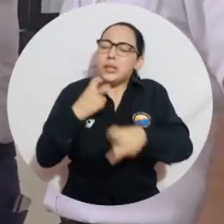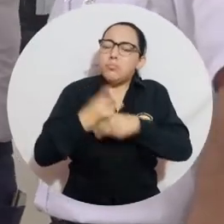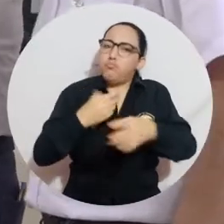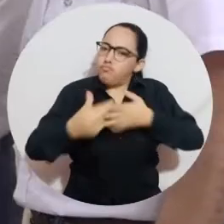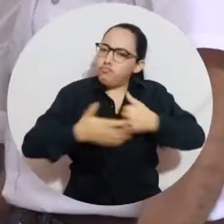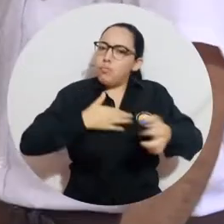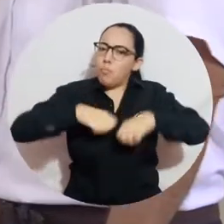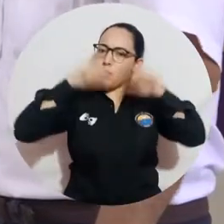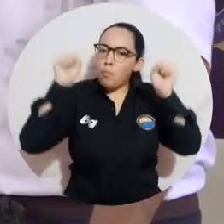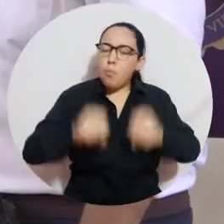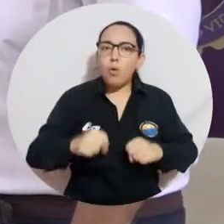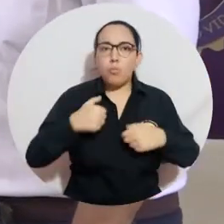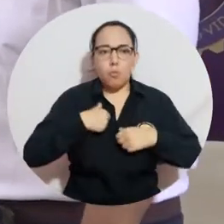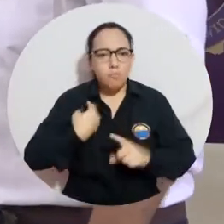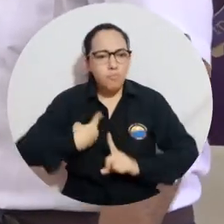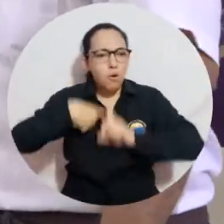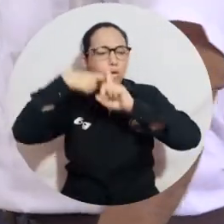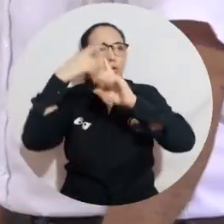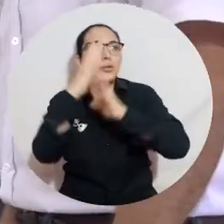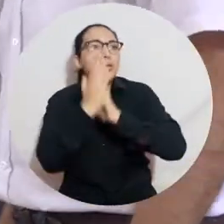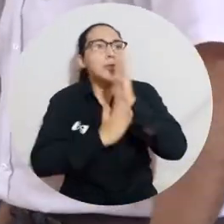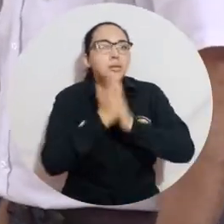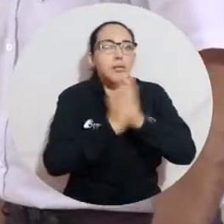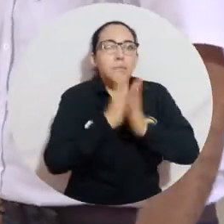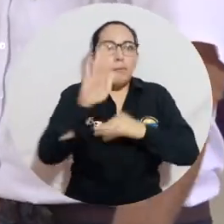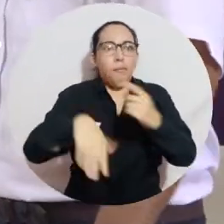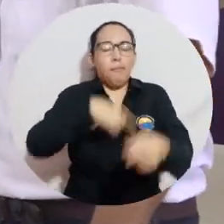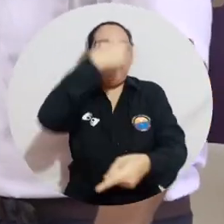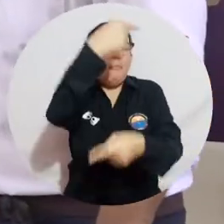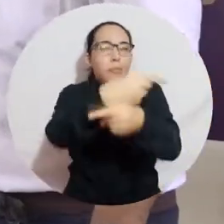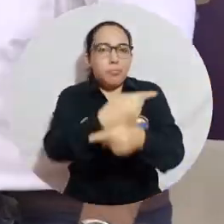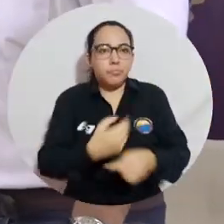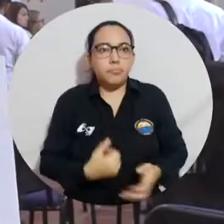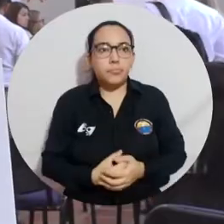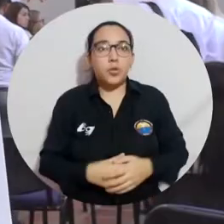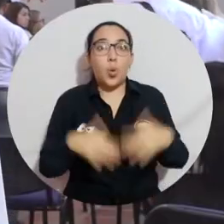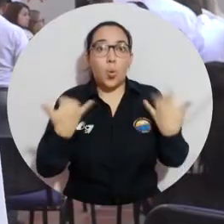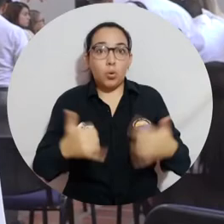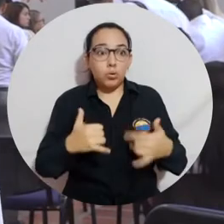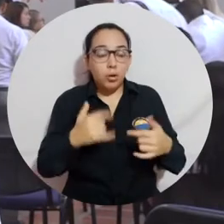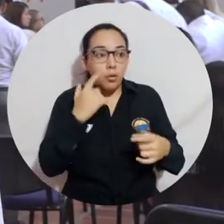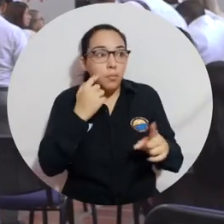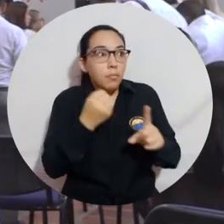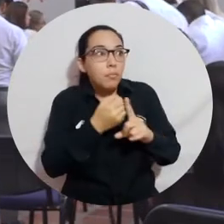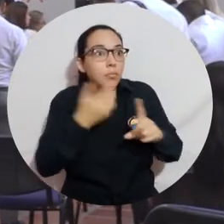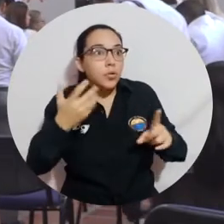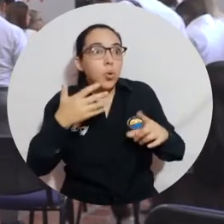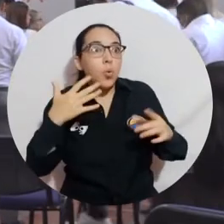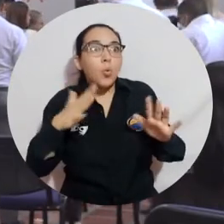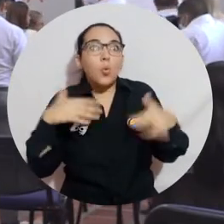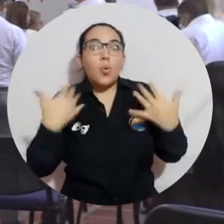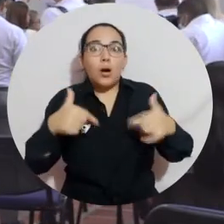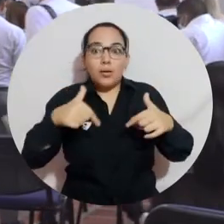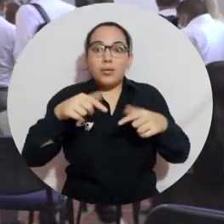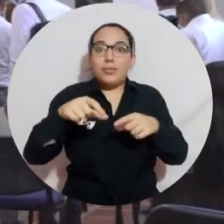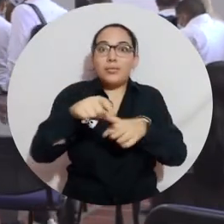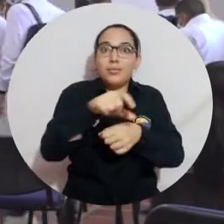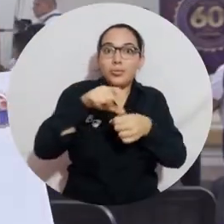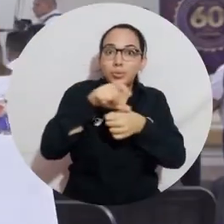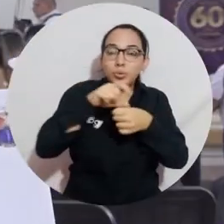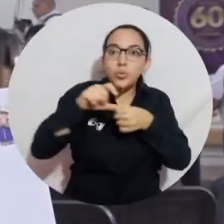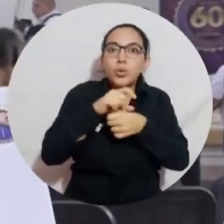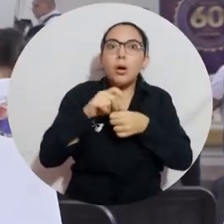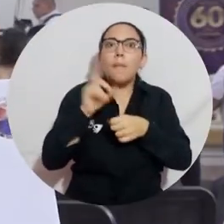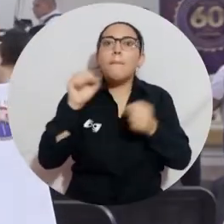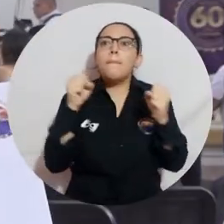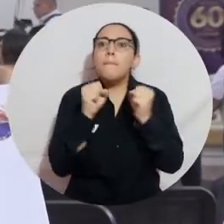obstáculos que se presenten, pero con mucho positivismo y esperanza las cosas se van dando. Es un momento histórico para el emprendimiento acá en la ciudad,